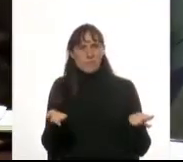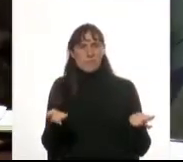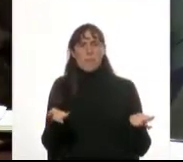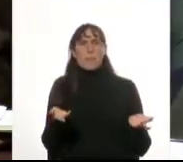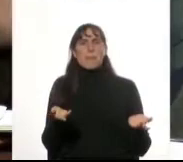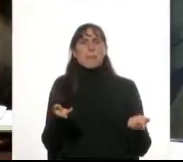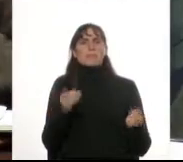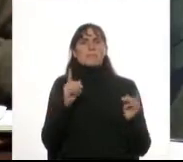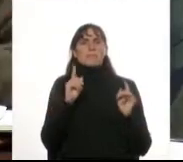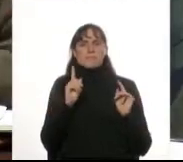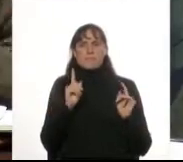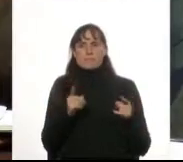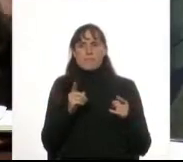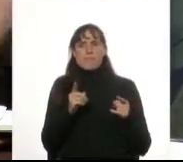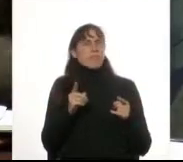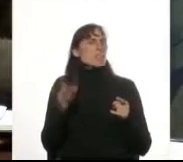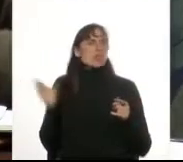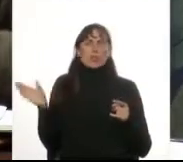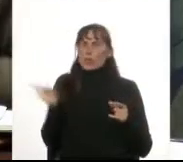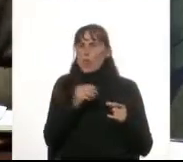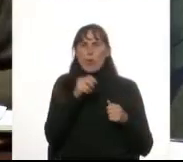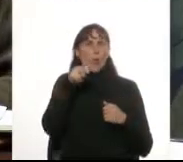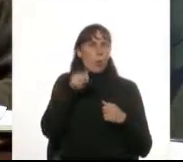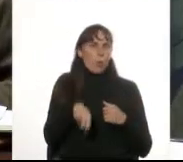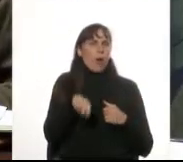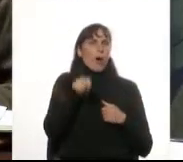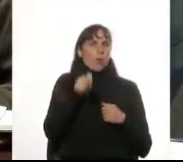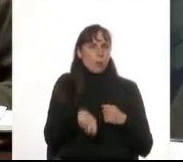Y tratar de judicializar todo